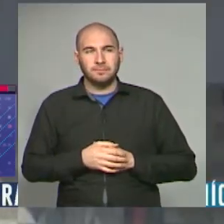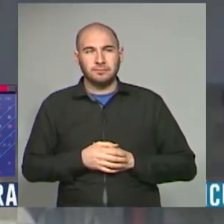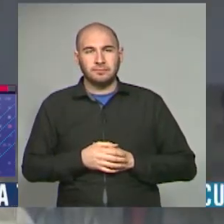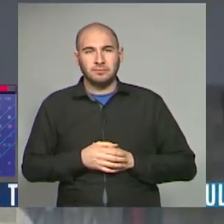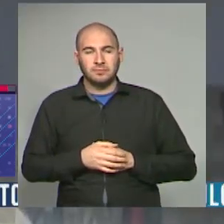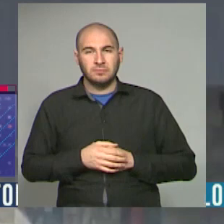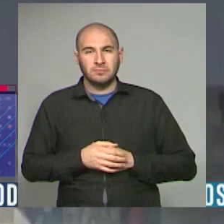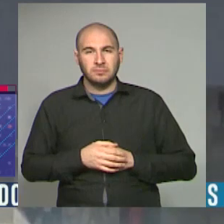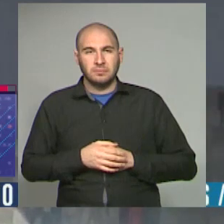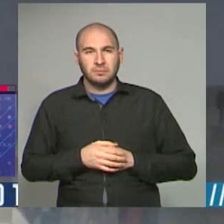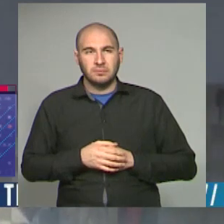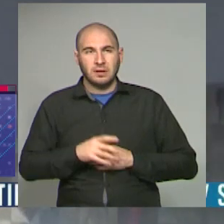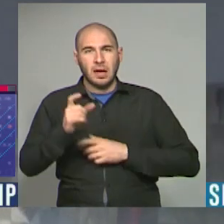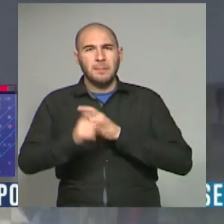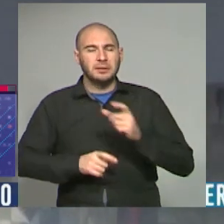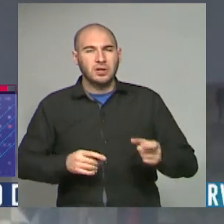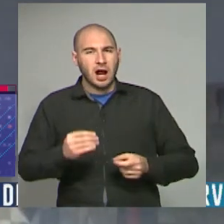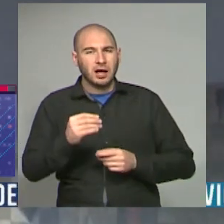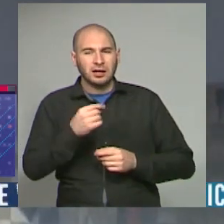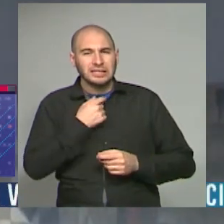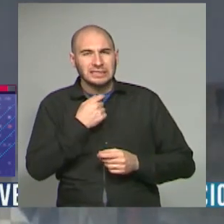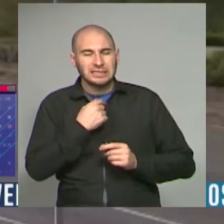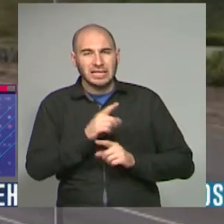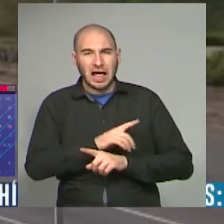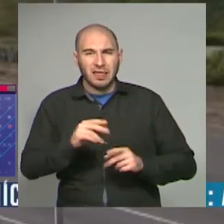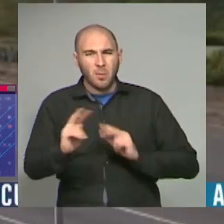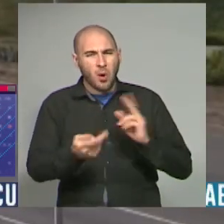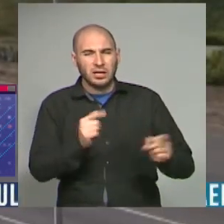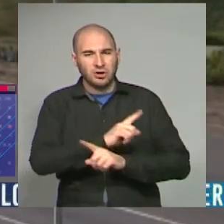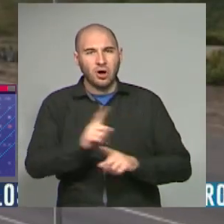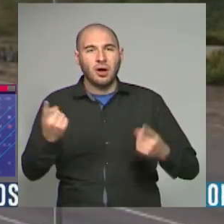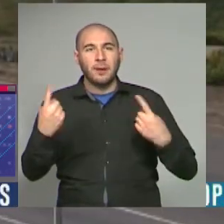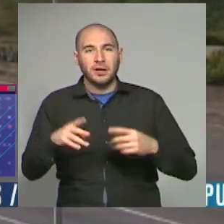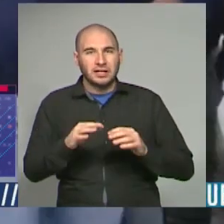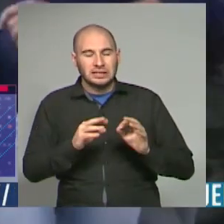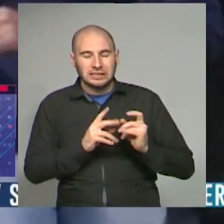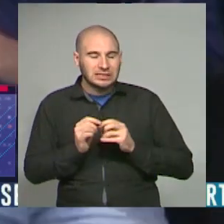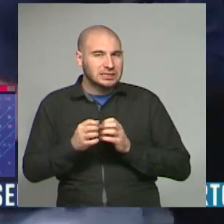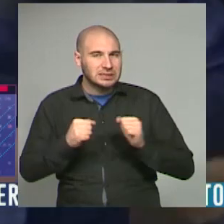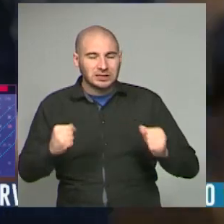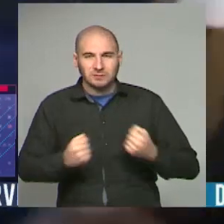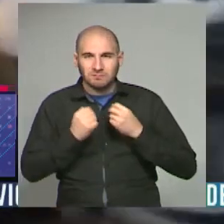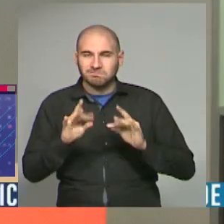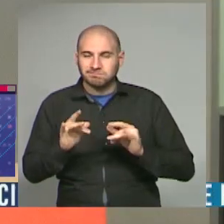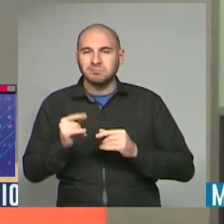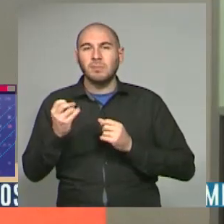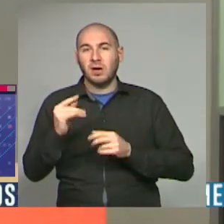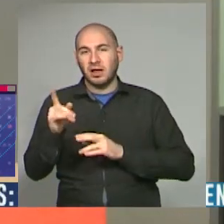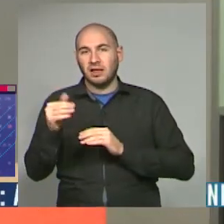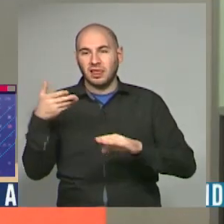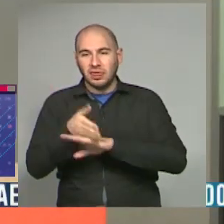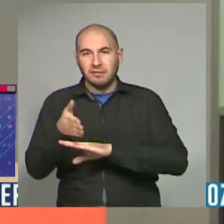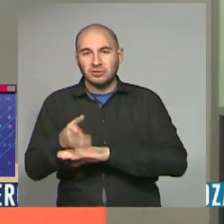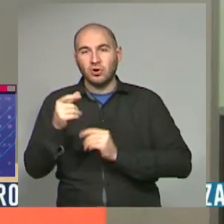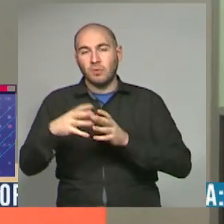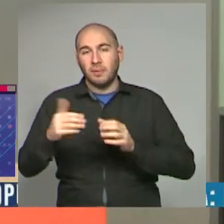que nadie cree y busca derramamiento de sangre, pero se están tensionando demasiado las cosas. Y sí, porque cuando ya se habla de la intervención